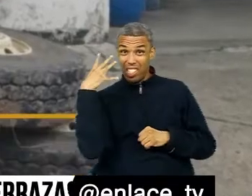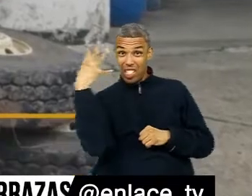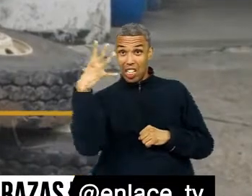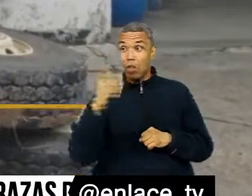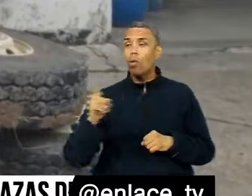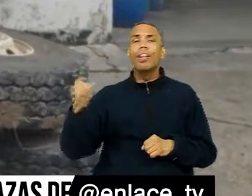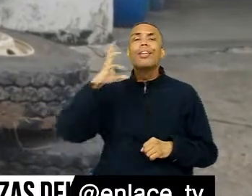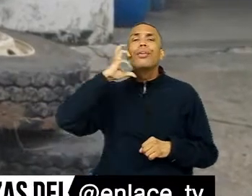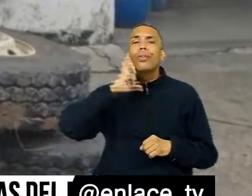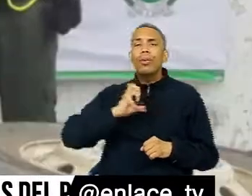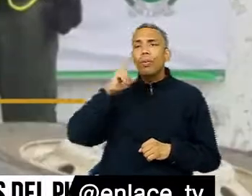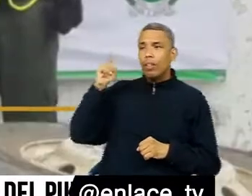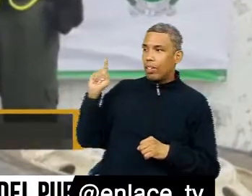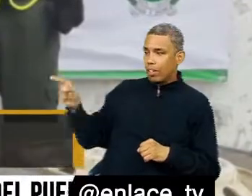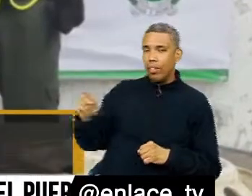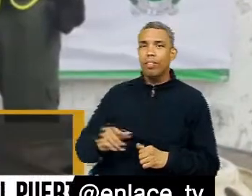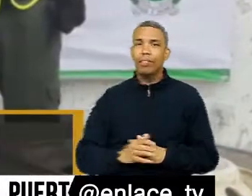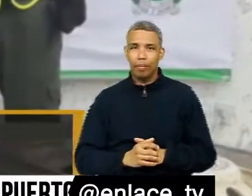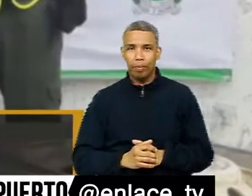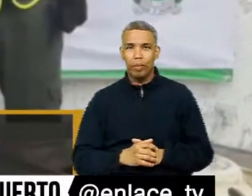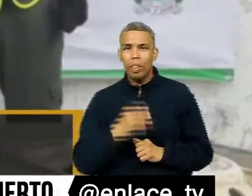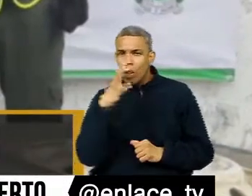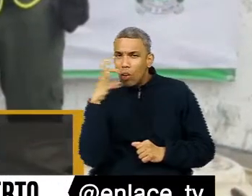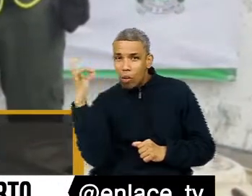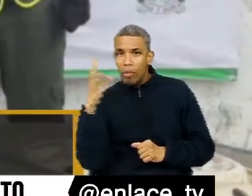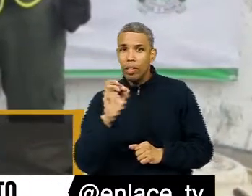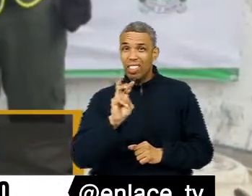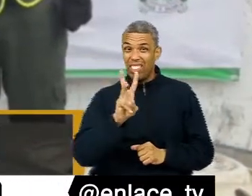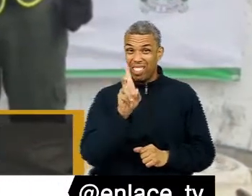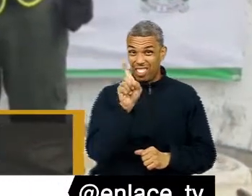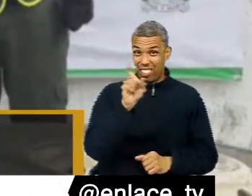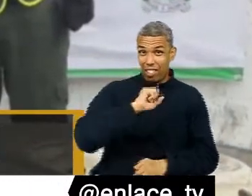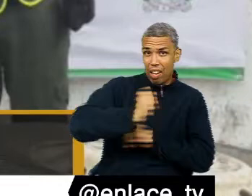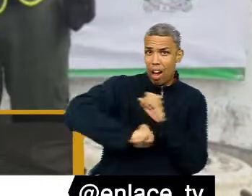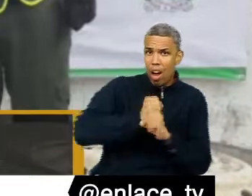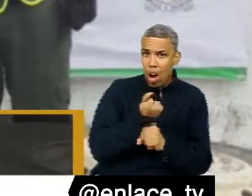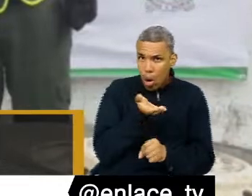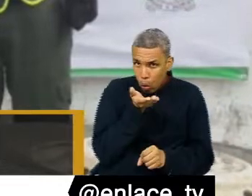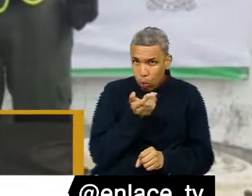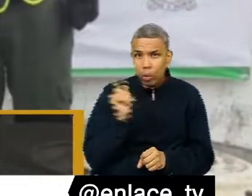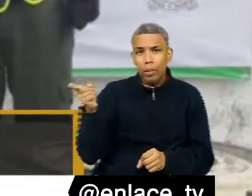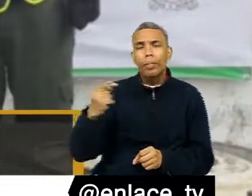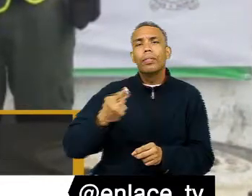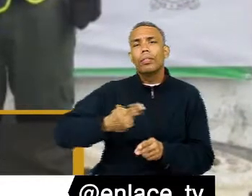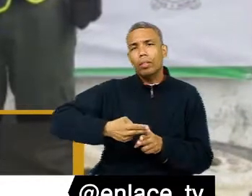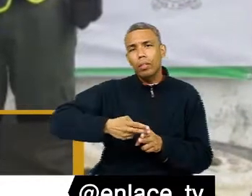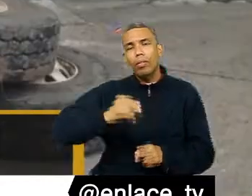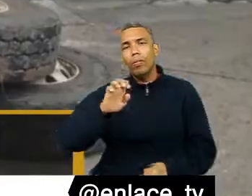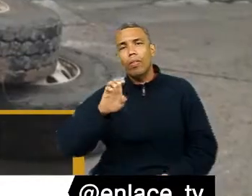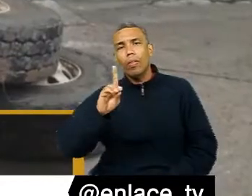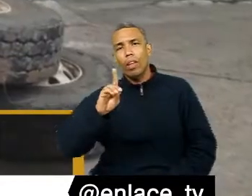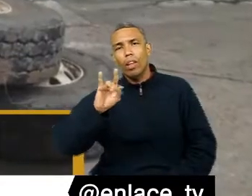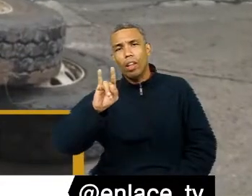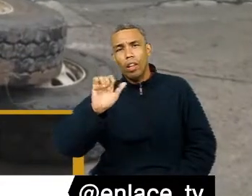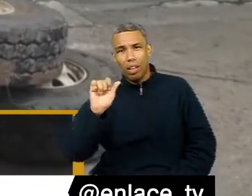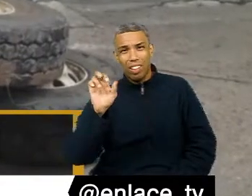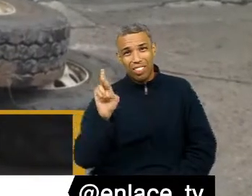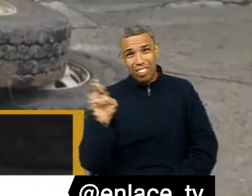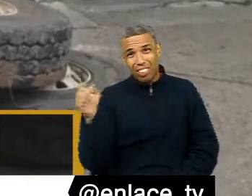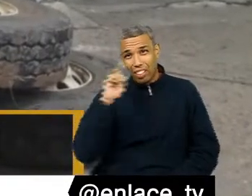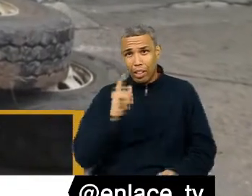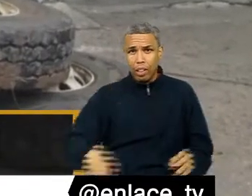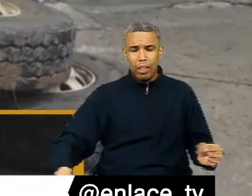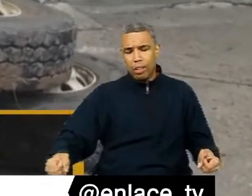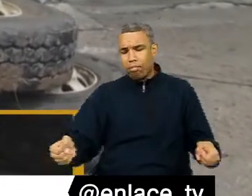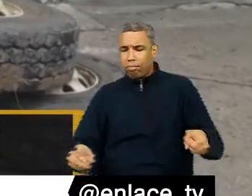policía presentan a este hombre de 36 años de edad. Según se conoció, John Edward Socha se desplazaba en una camioneta Chevrolet cuando las autoridades